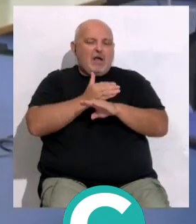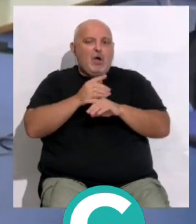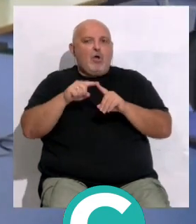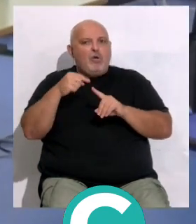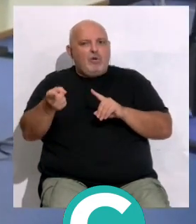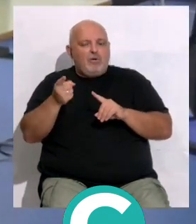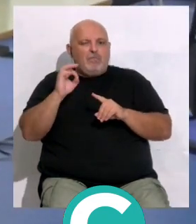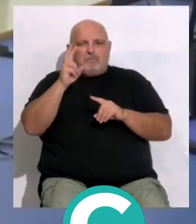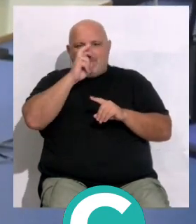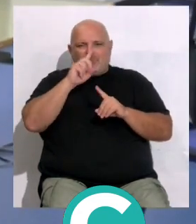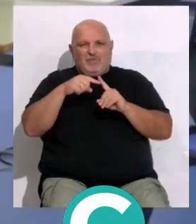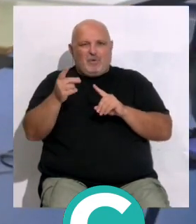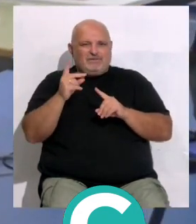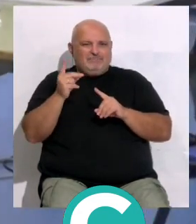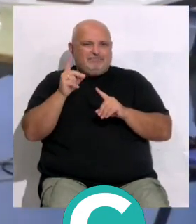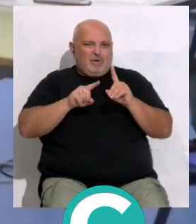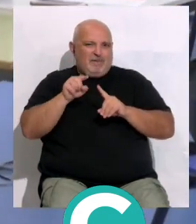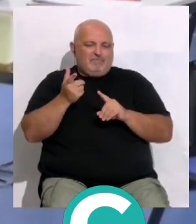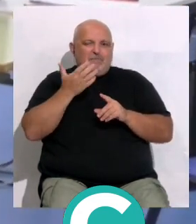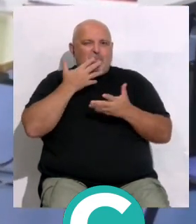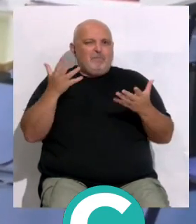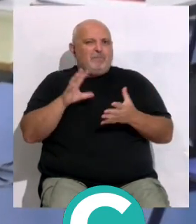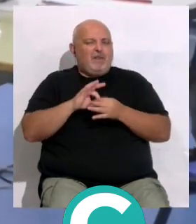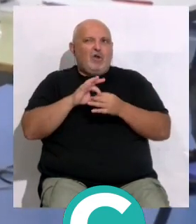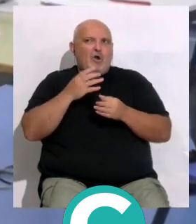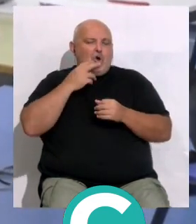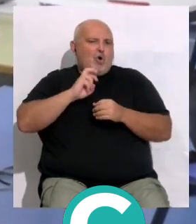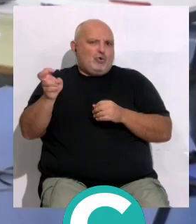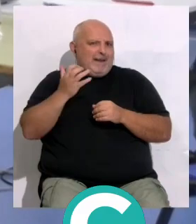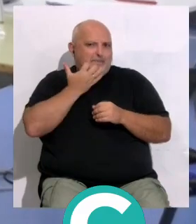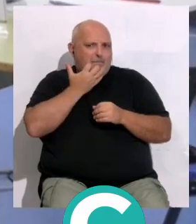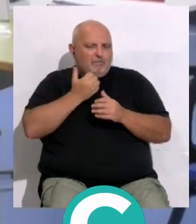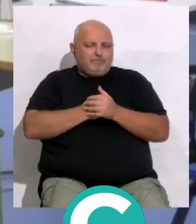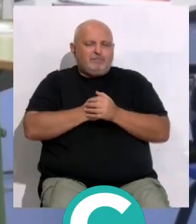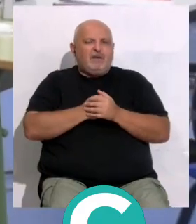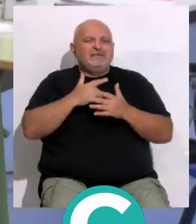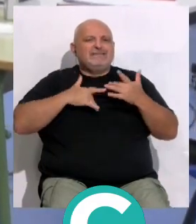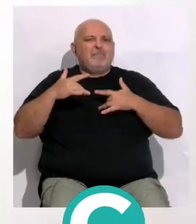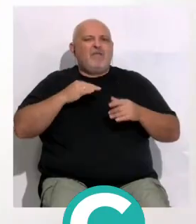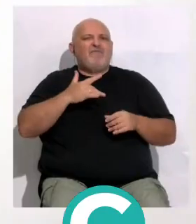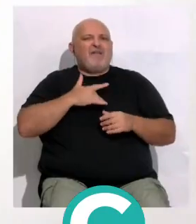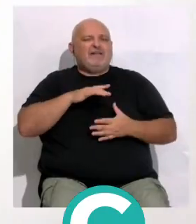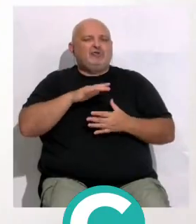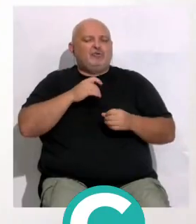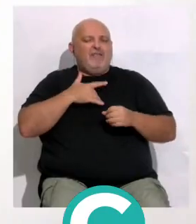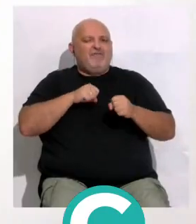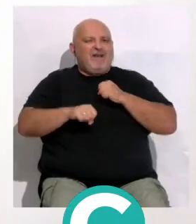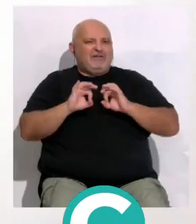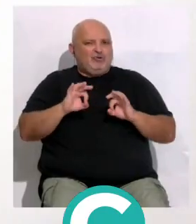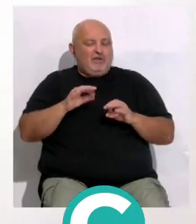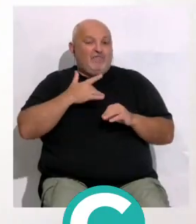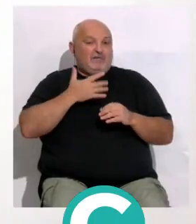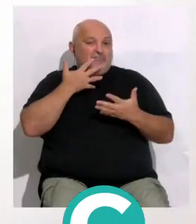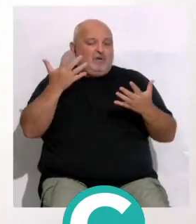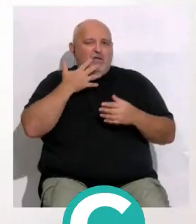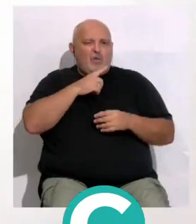o postmenopáusica. Y voy a poner otro ejemplo que no es de diabetes, los síntomas de infarto. ¿Cuáles son los síntomas de infarto? Pues